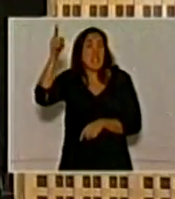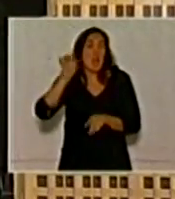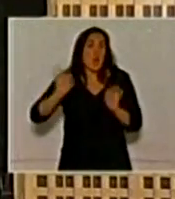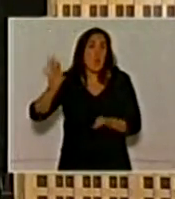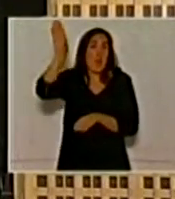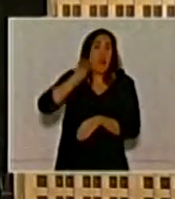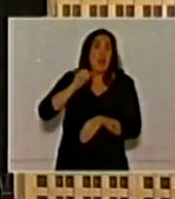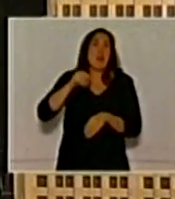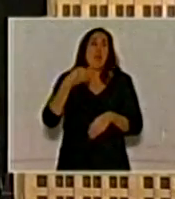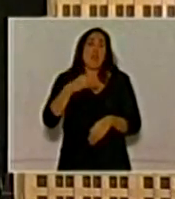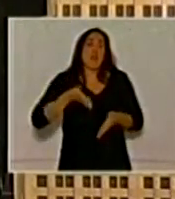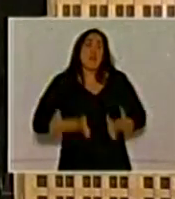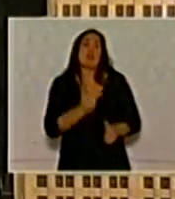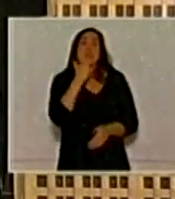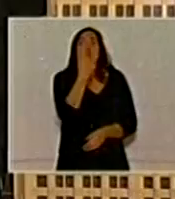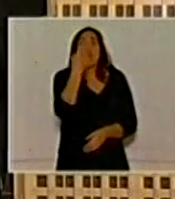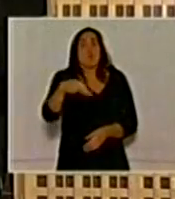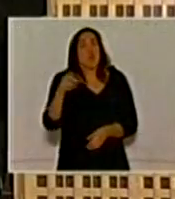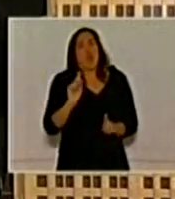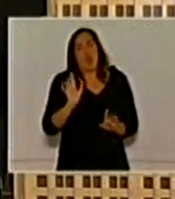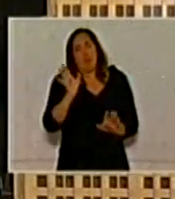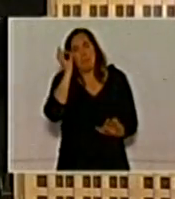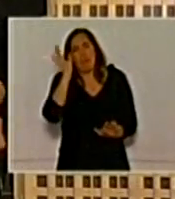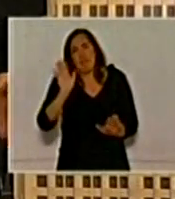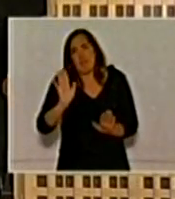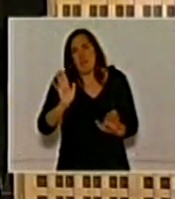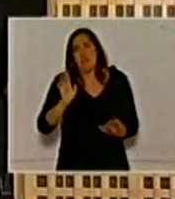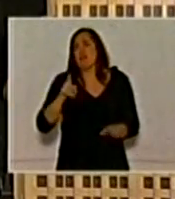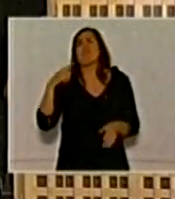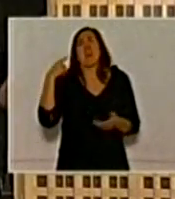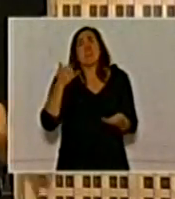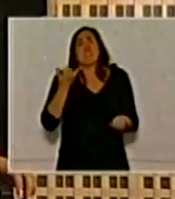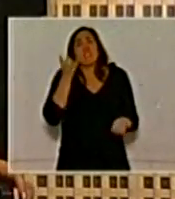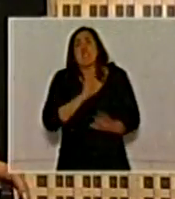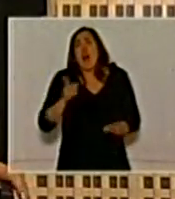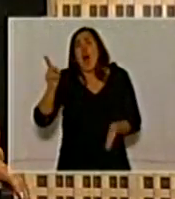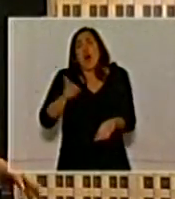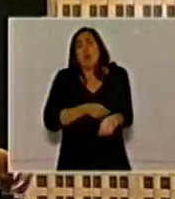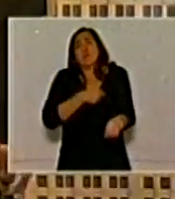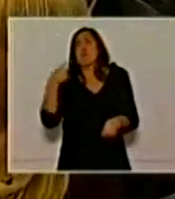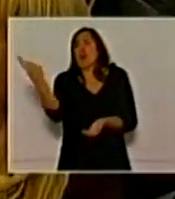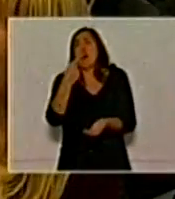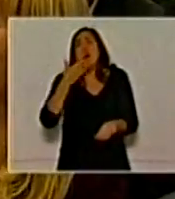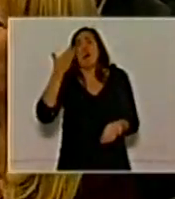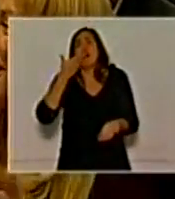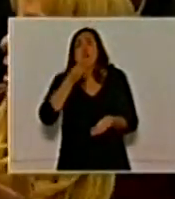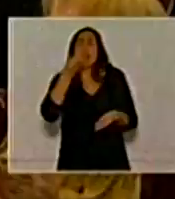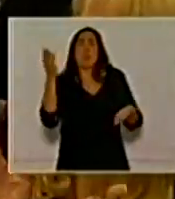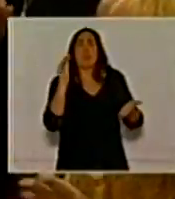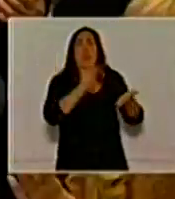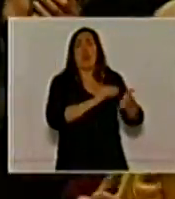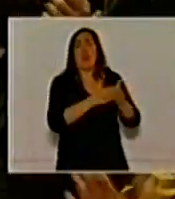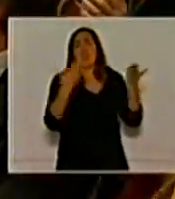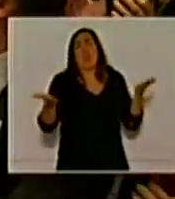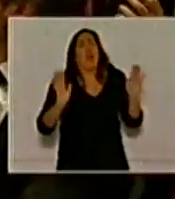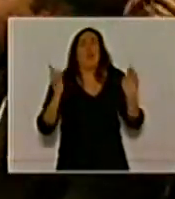cualquier otra de las cosas, que después tenés que salir, bueno, no. Que digan lo que quieran, ya a esta altura del debate. Que digan